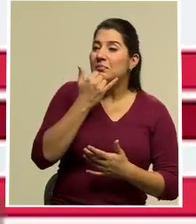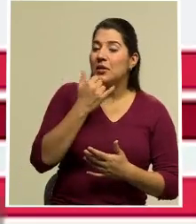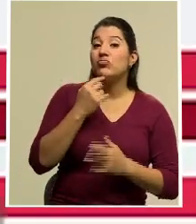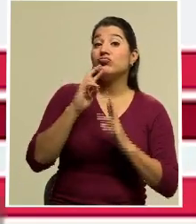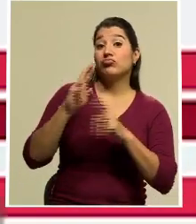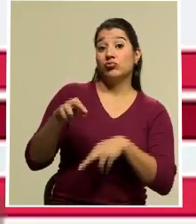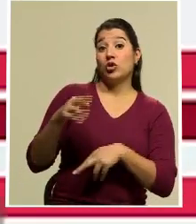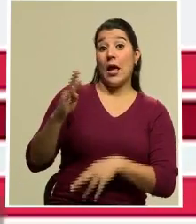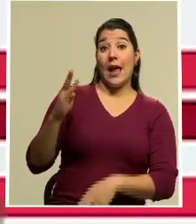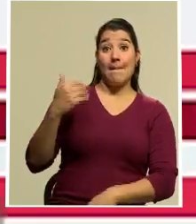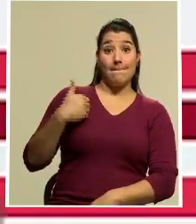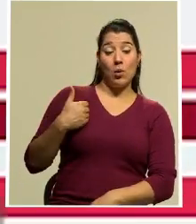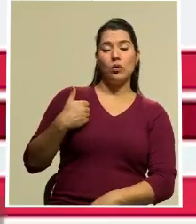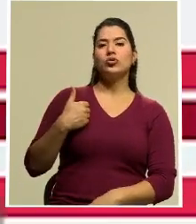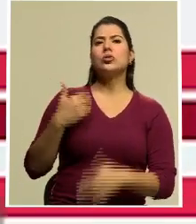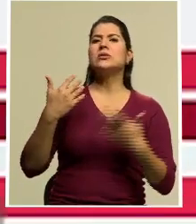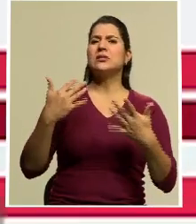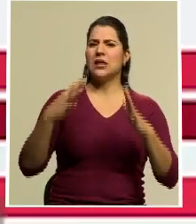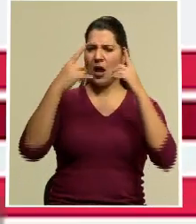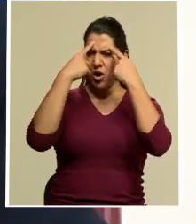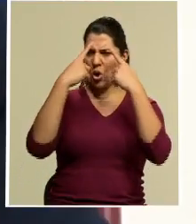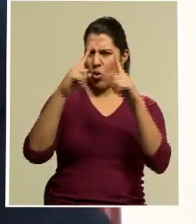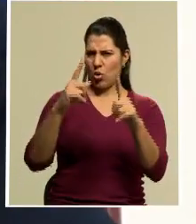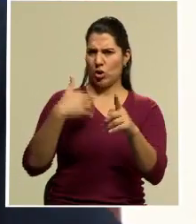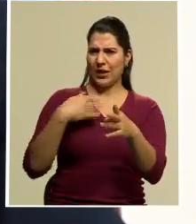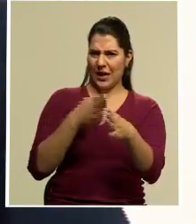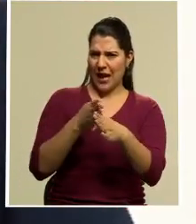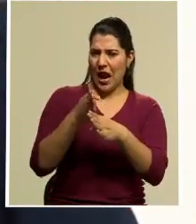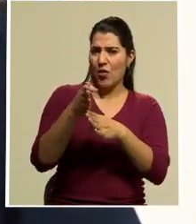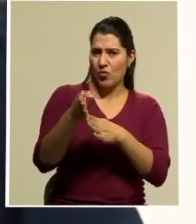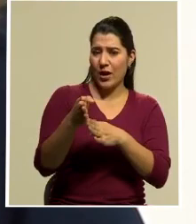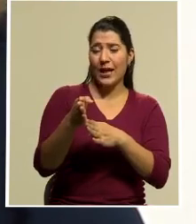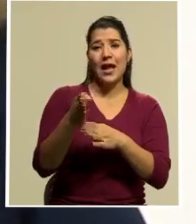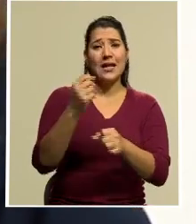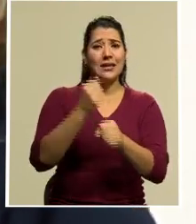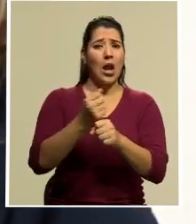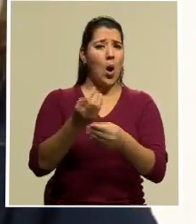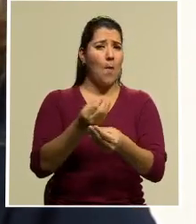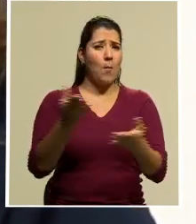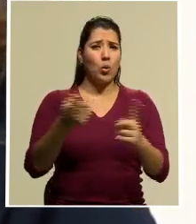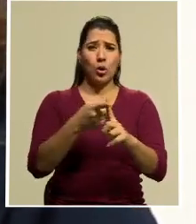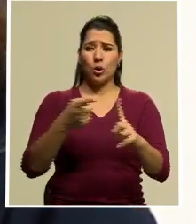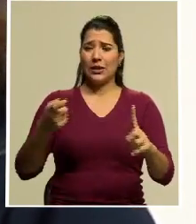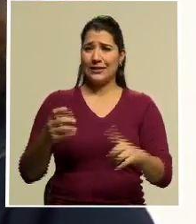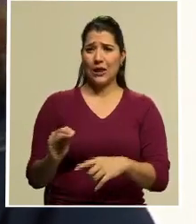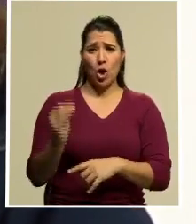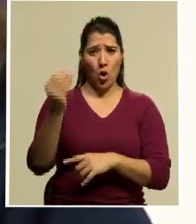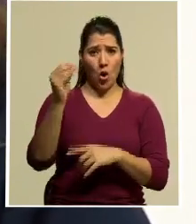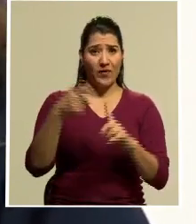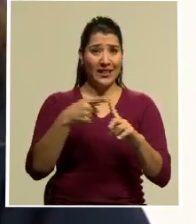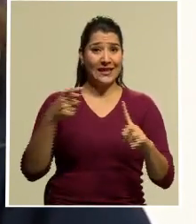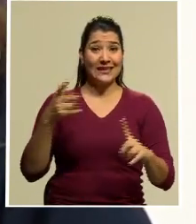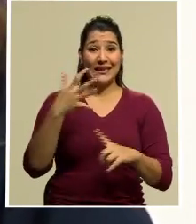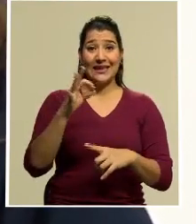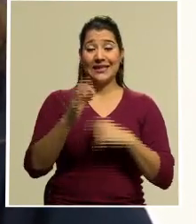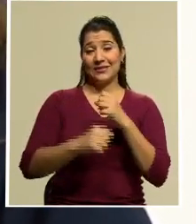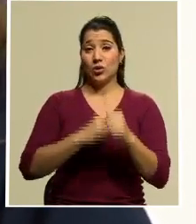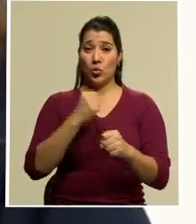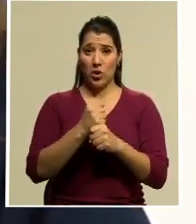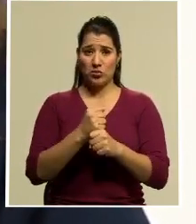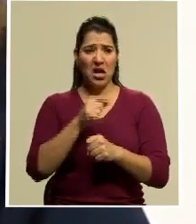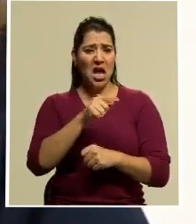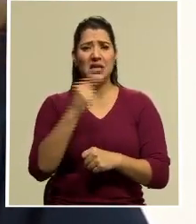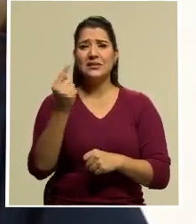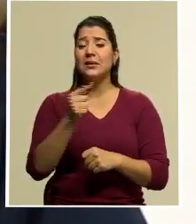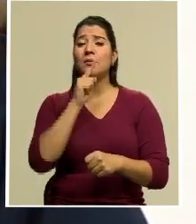Roger Carvajal, ha construido una carrera en la función pública desde muy joven, los 19 años, y siempre